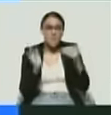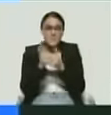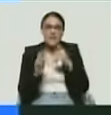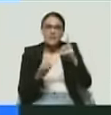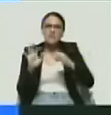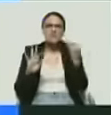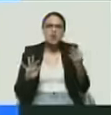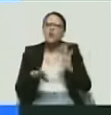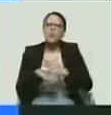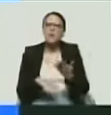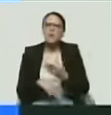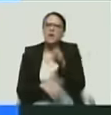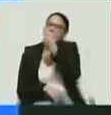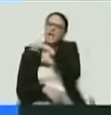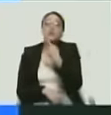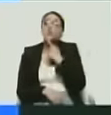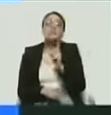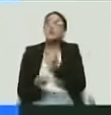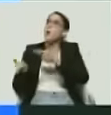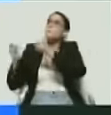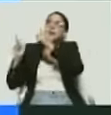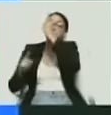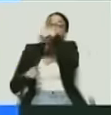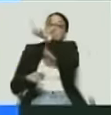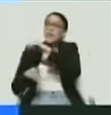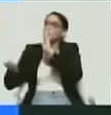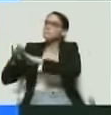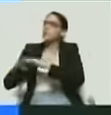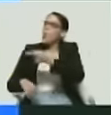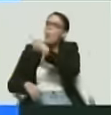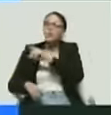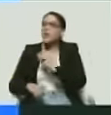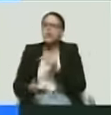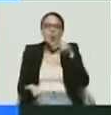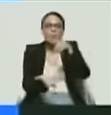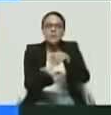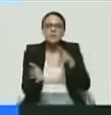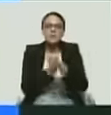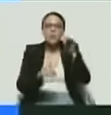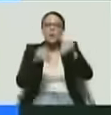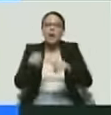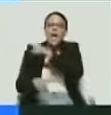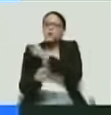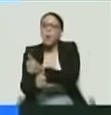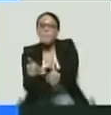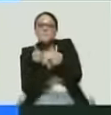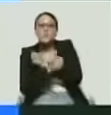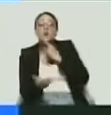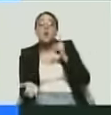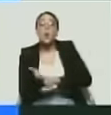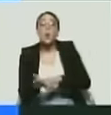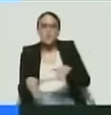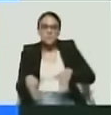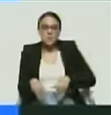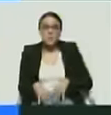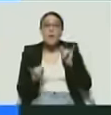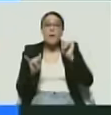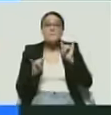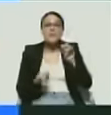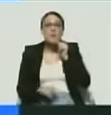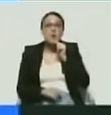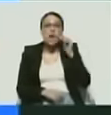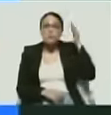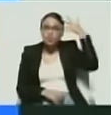no les dieron la orden, porque no se los permitieron, porque se los prohibieron. En aquella oportunidad, Donald Trump